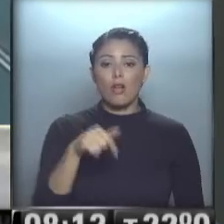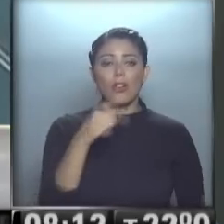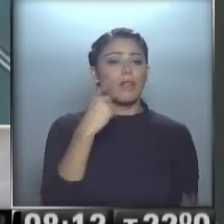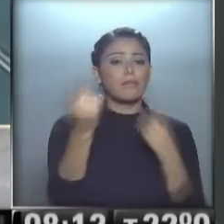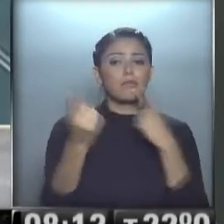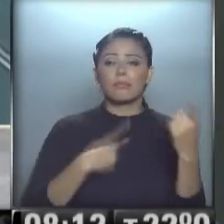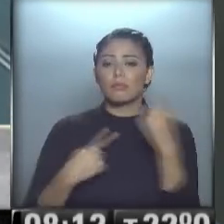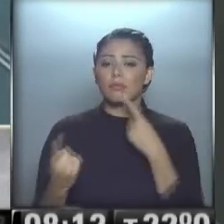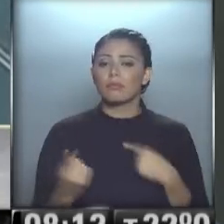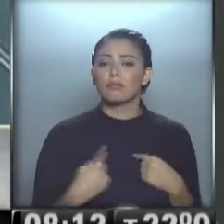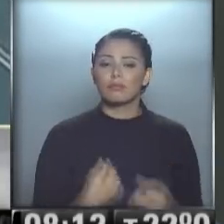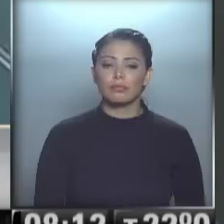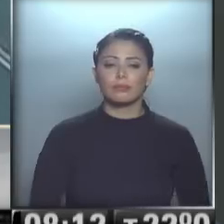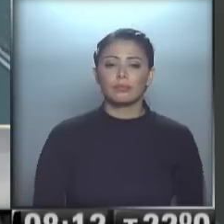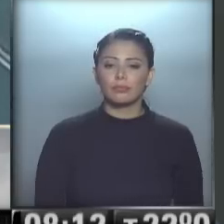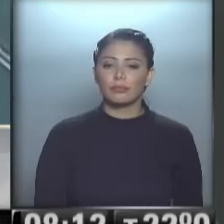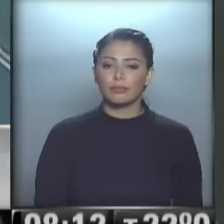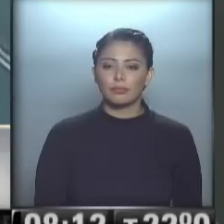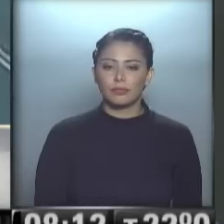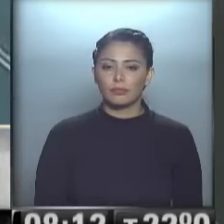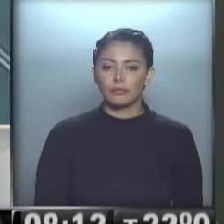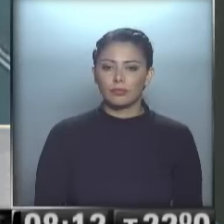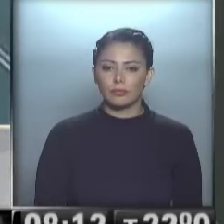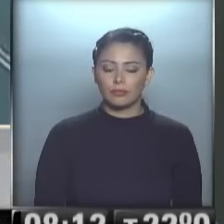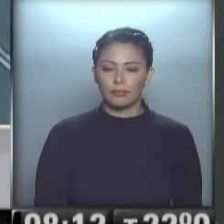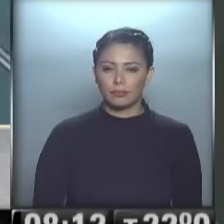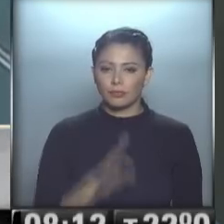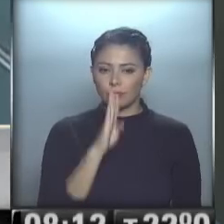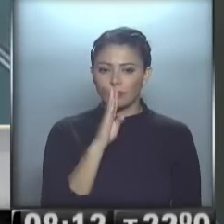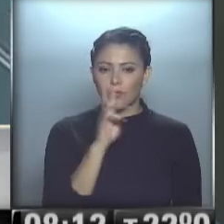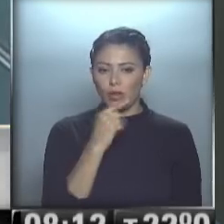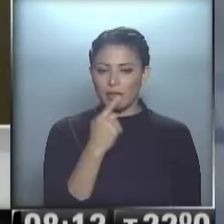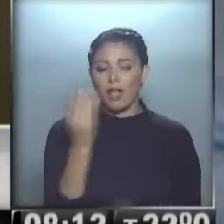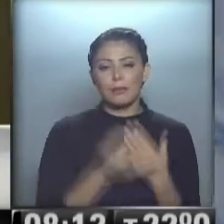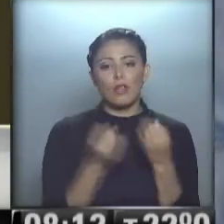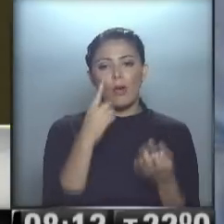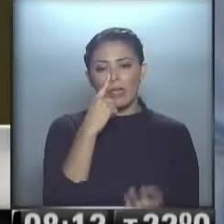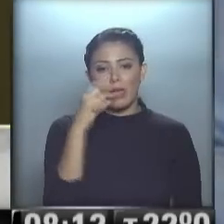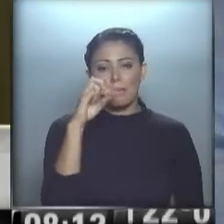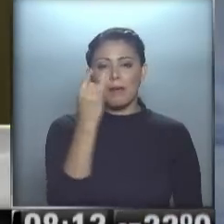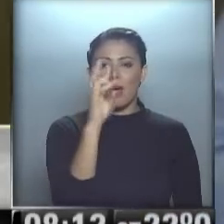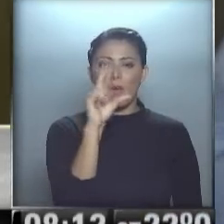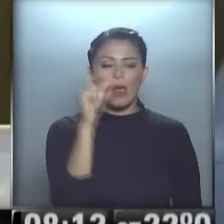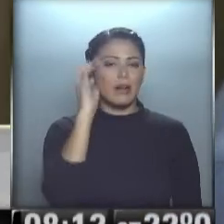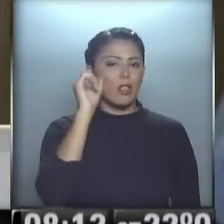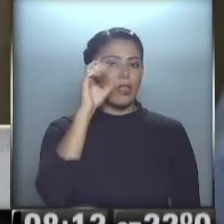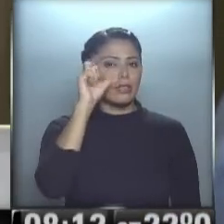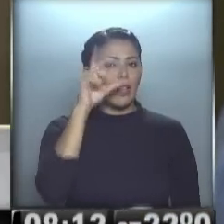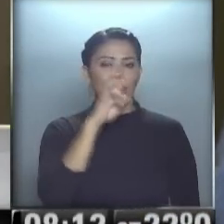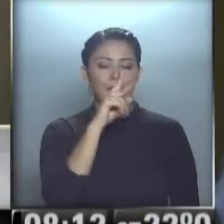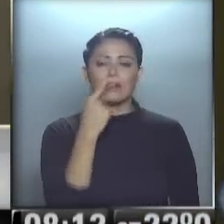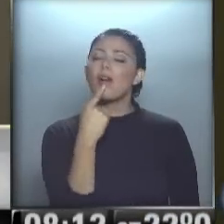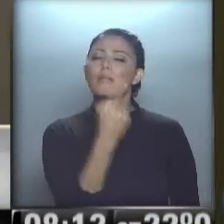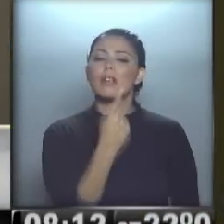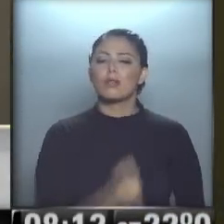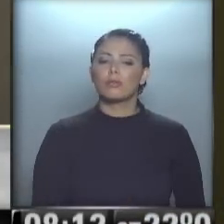Merced de las correspondientes preguntas ministro Buen día Paula marusic para radio del plata preguntarle En